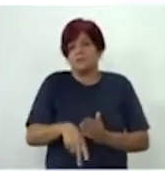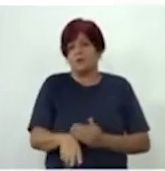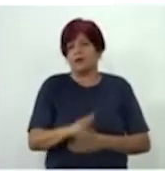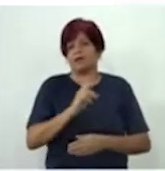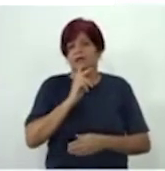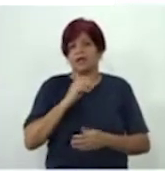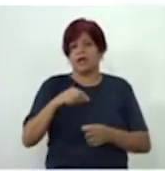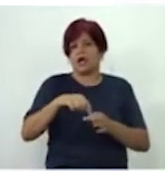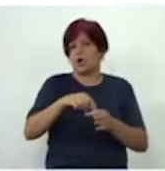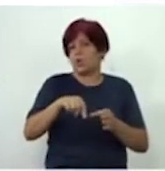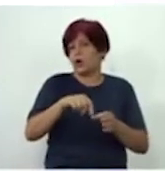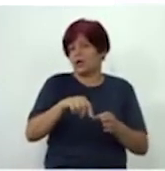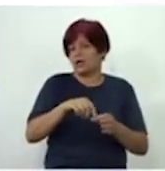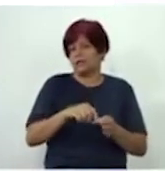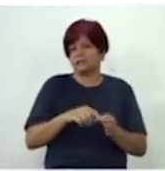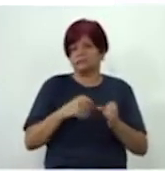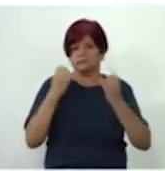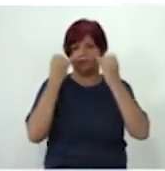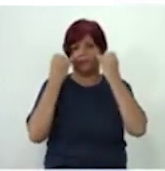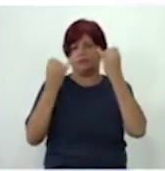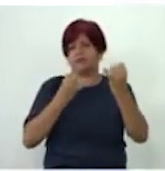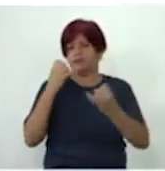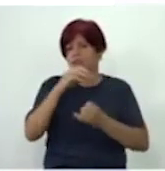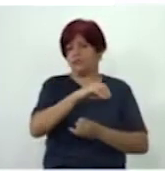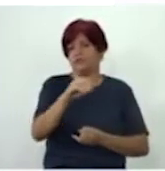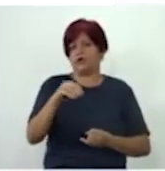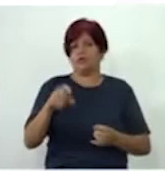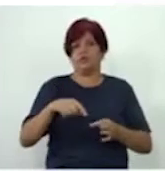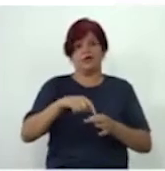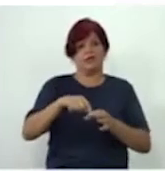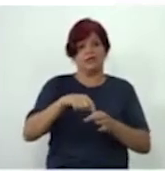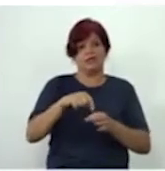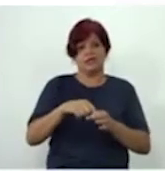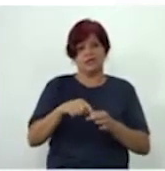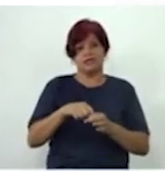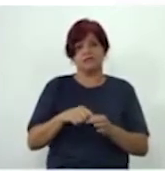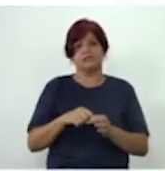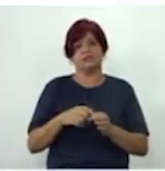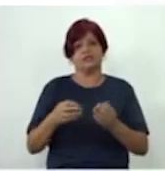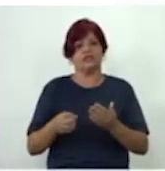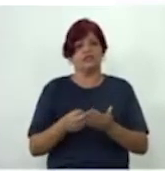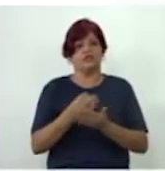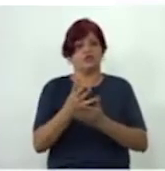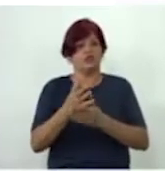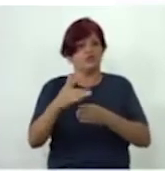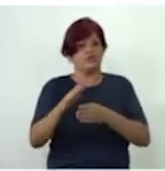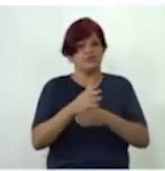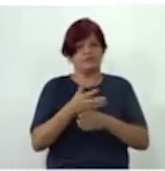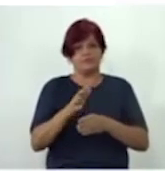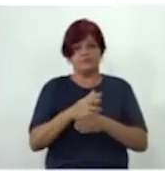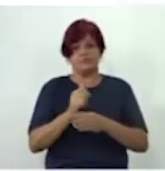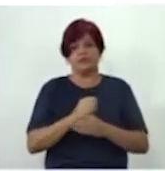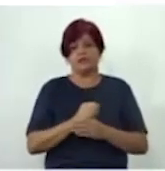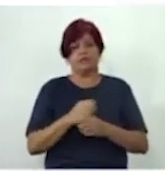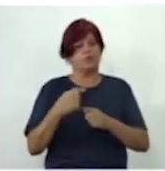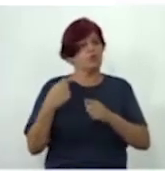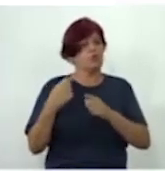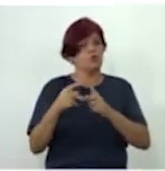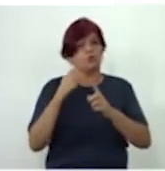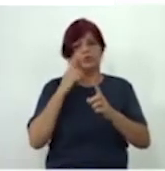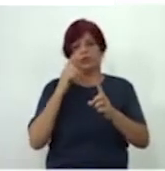islas, identificar y localizar islas de origen diferente. Otro objetivo